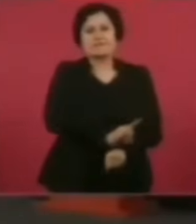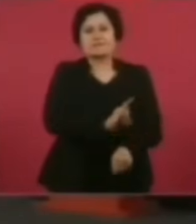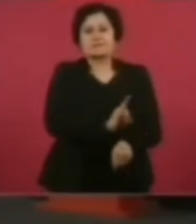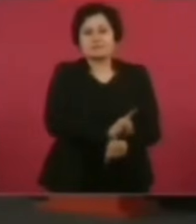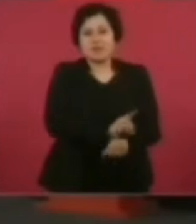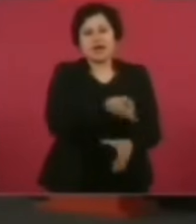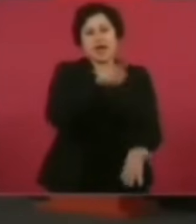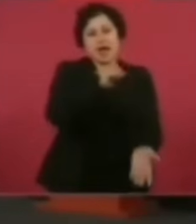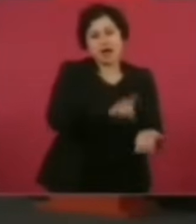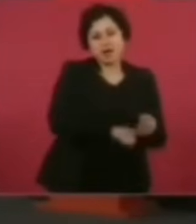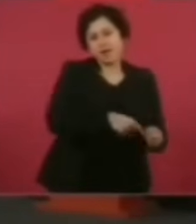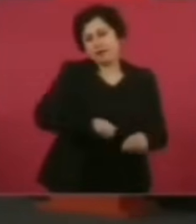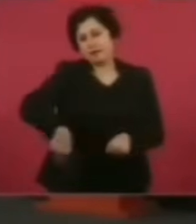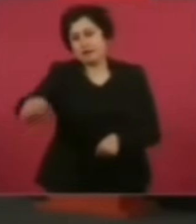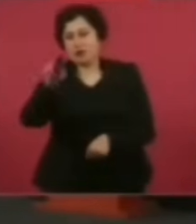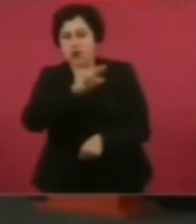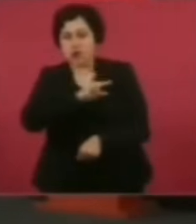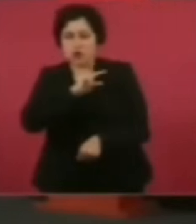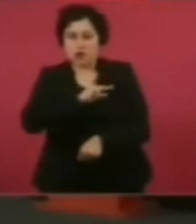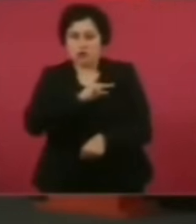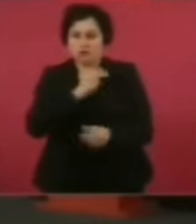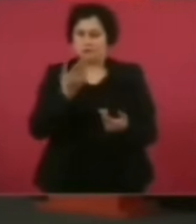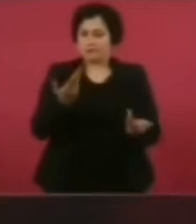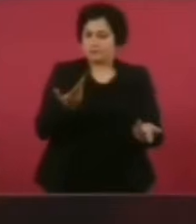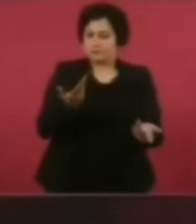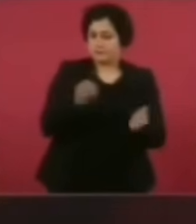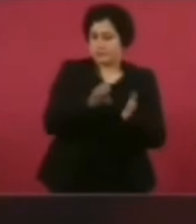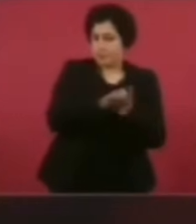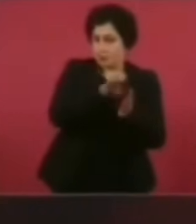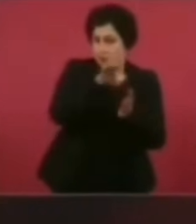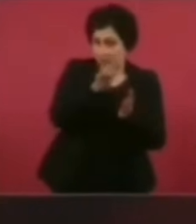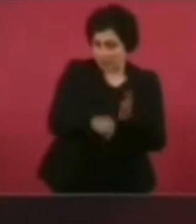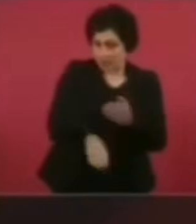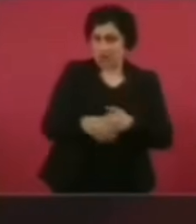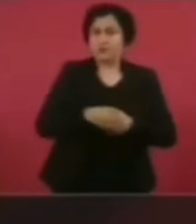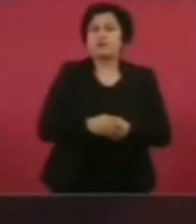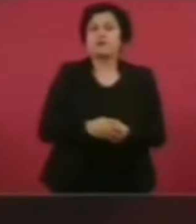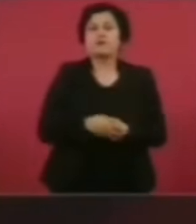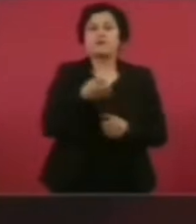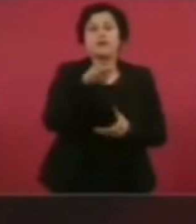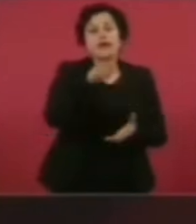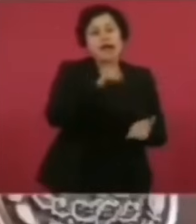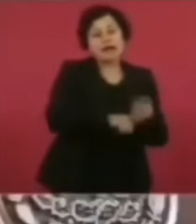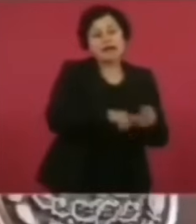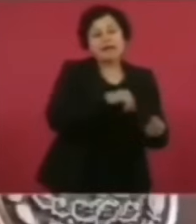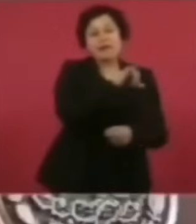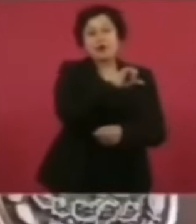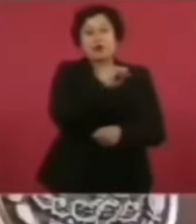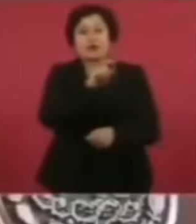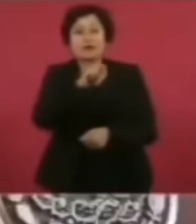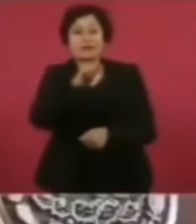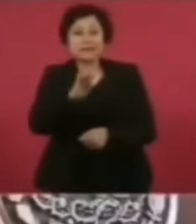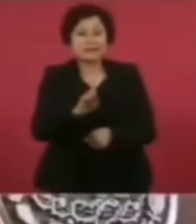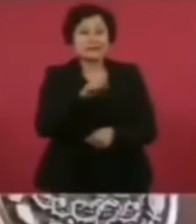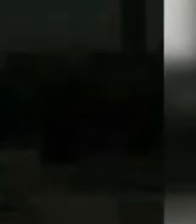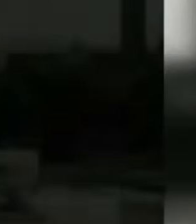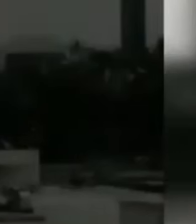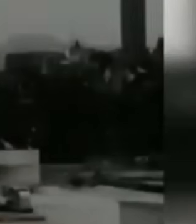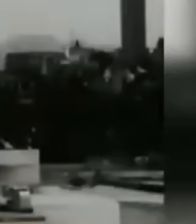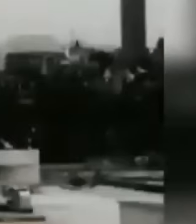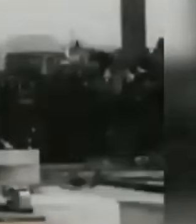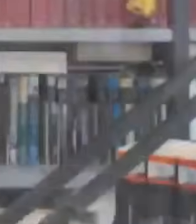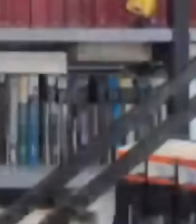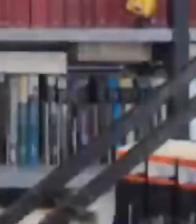usted necesita un caldito de pollo, también es un particular el que hace ese caldito de